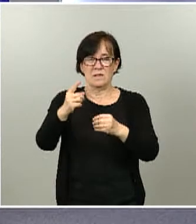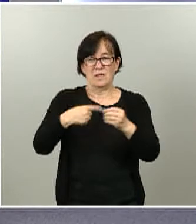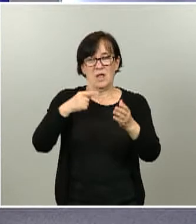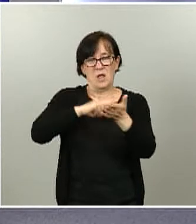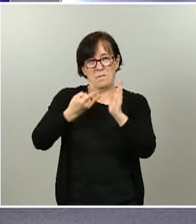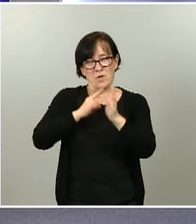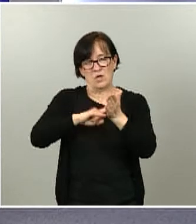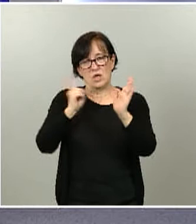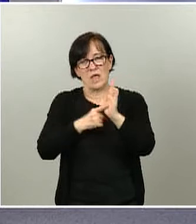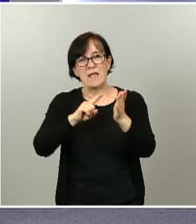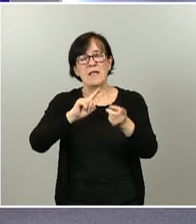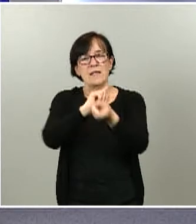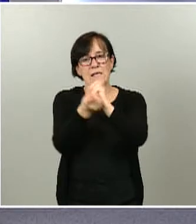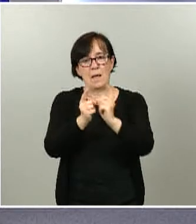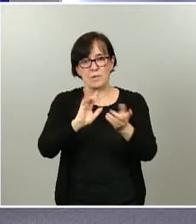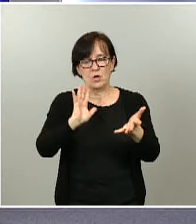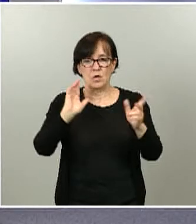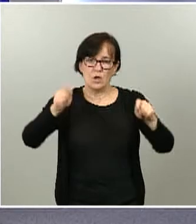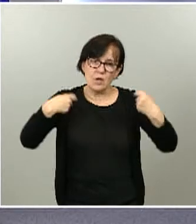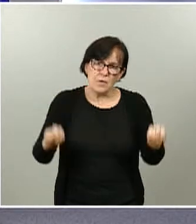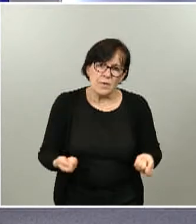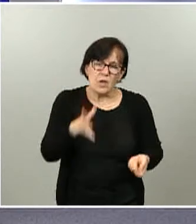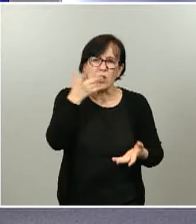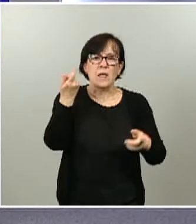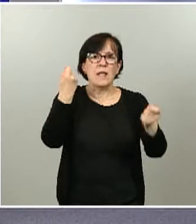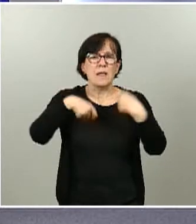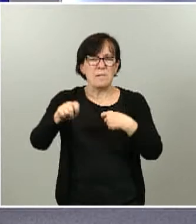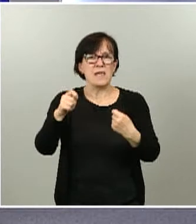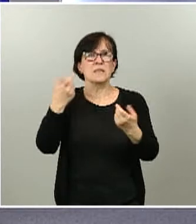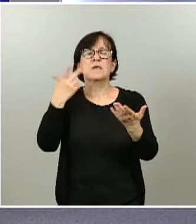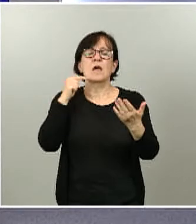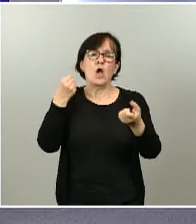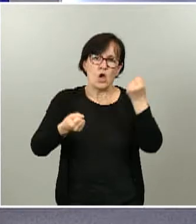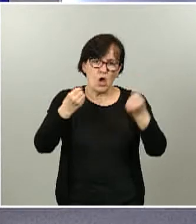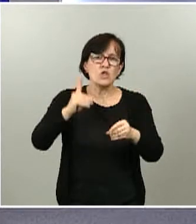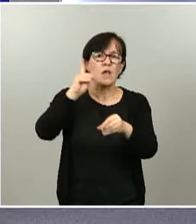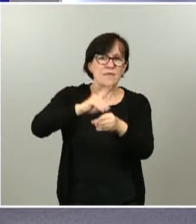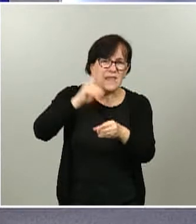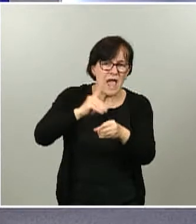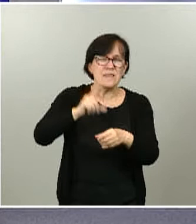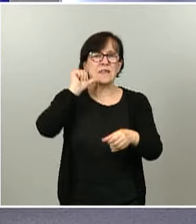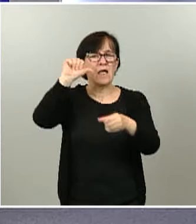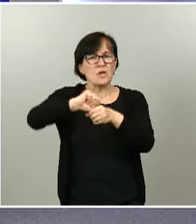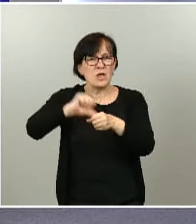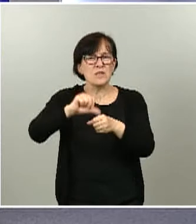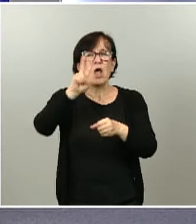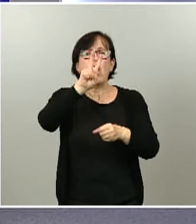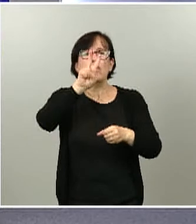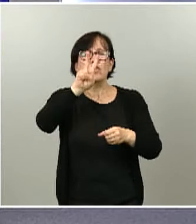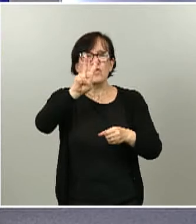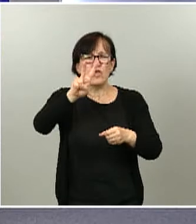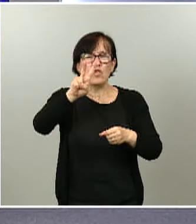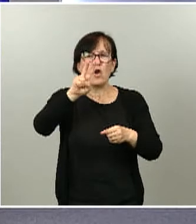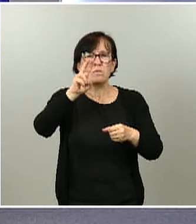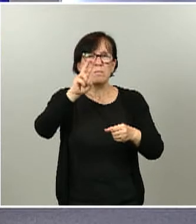climático? Por ejemplo, lo de que se vendan coches de diésel y gasolina más allá del 2040. Eso por un lado. Por otro lado,